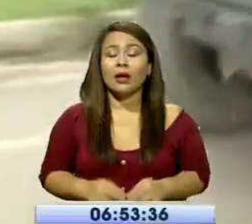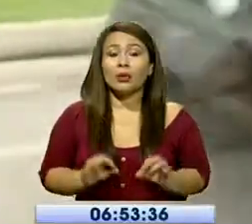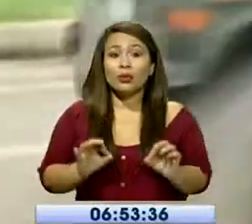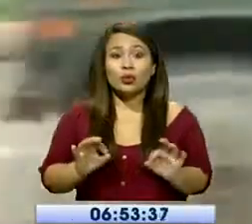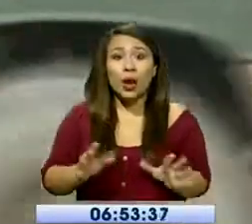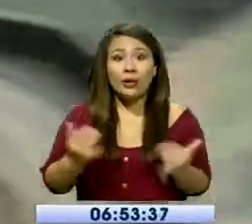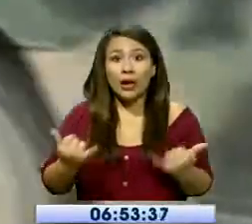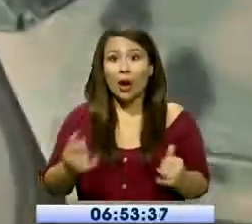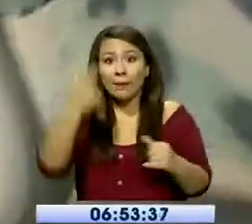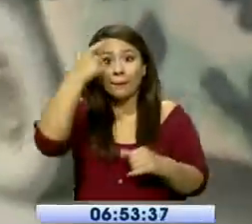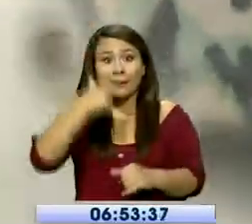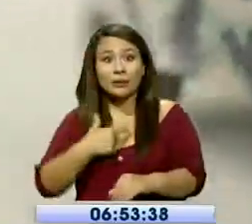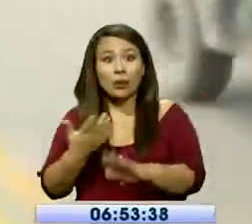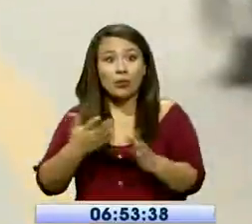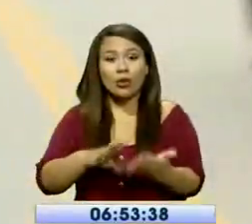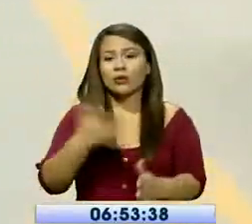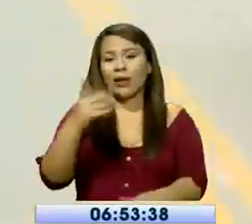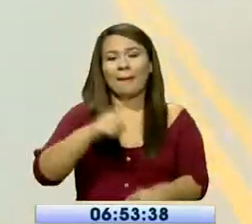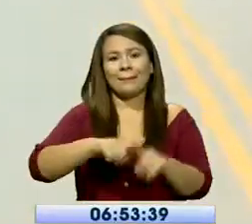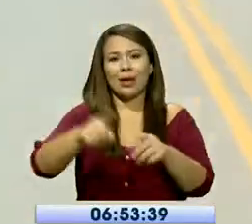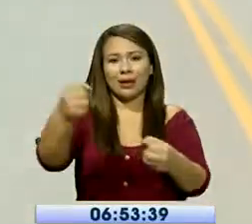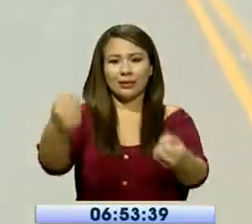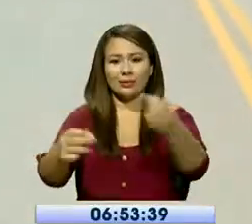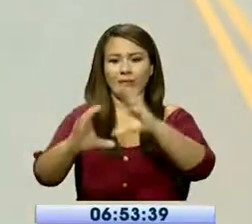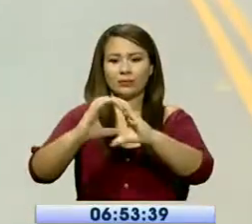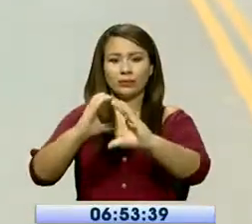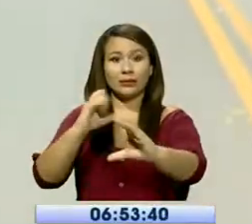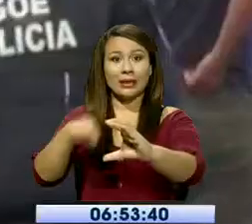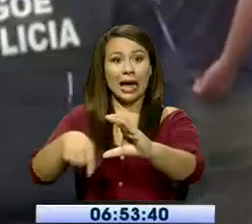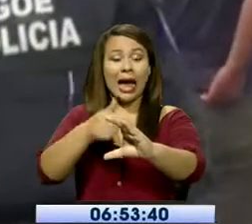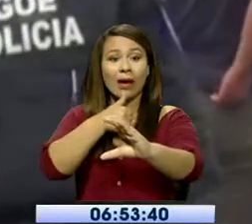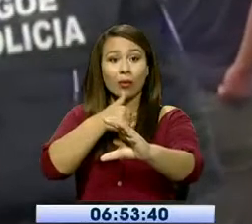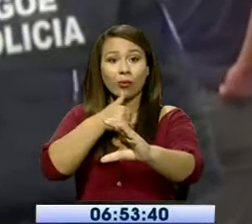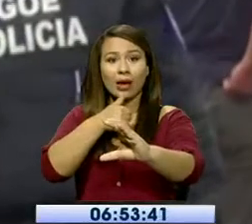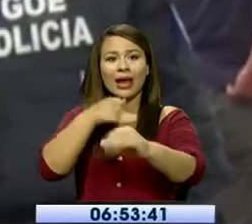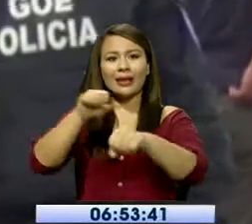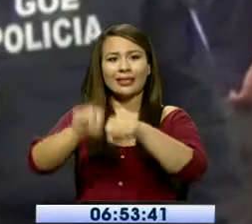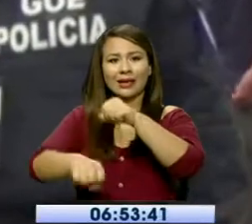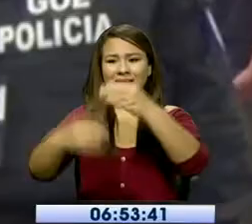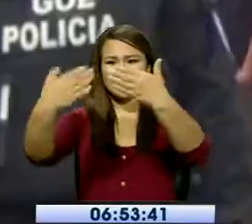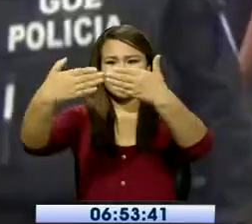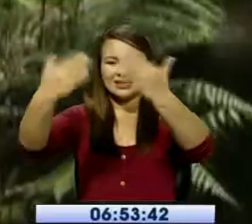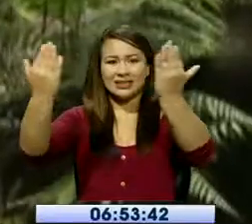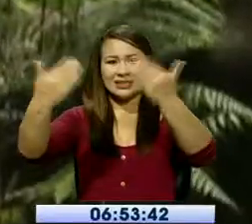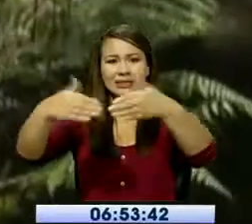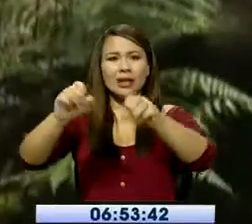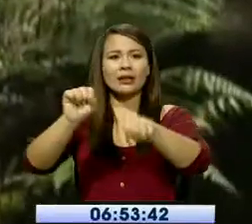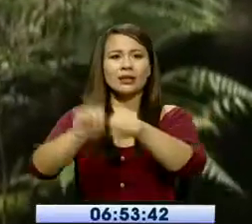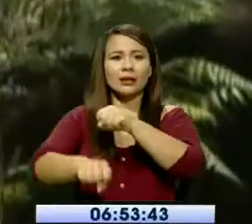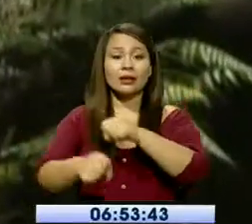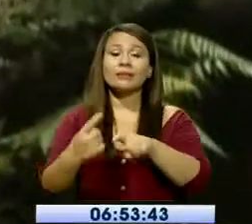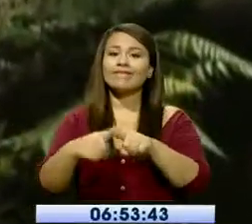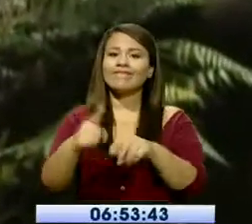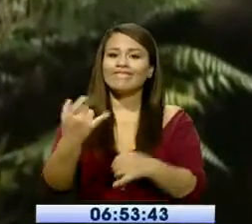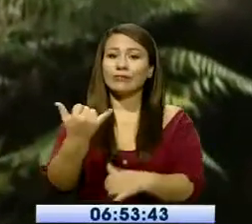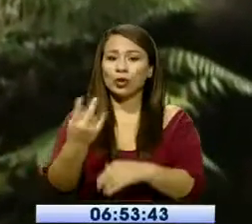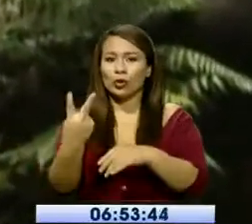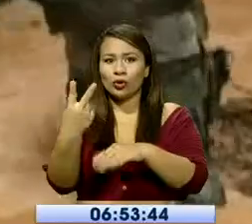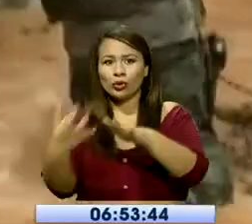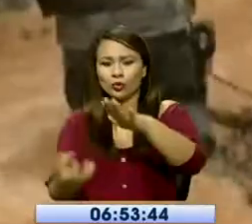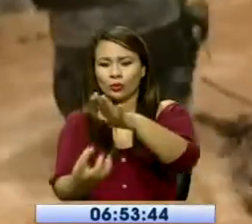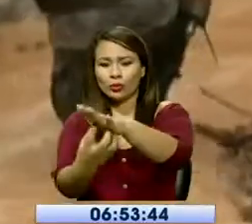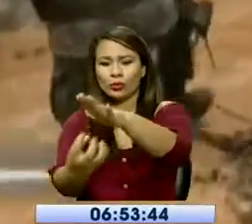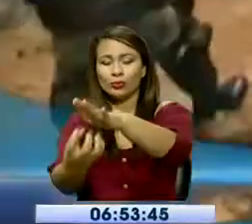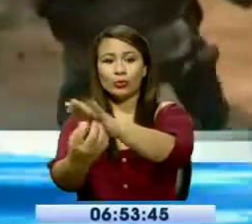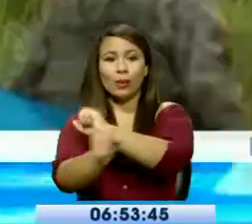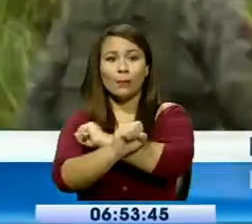Afortunadamente no hay víctimas, pero un tanquero militar de agua sufrió daños en el parabrisas. Aparentemente la detonación de dos cargas se produjo tras